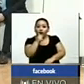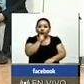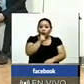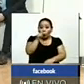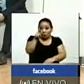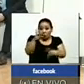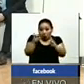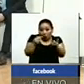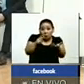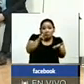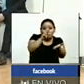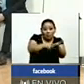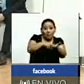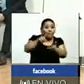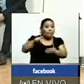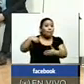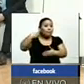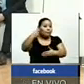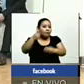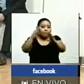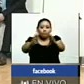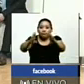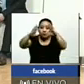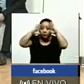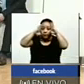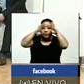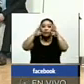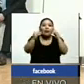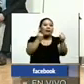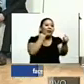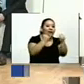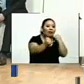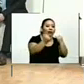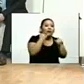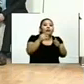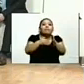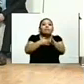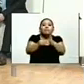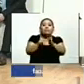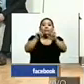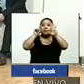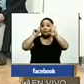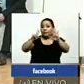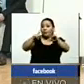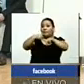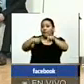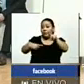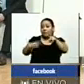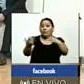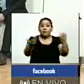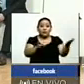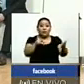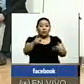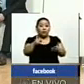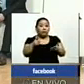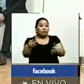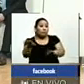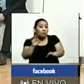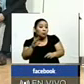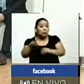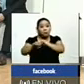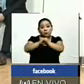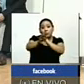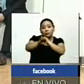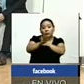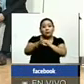quiere aplicar, pues entonces pendientes mañana de la entrevista a partir de las 6:30 de la mañana. Y con esta invitación nosotros vamos a la